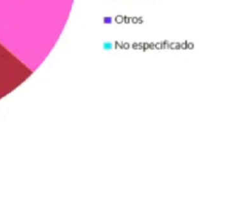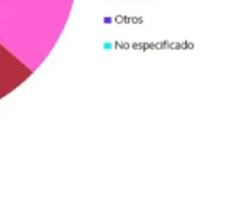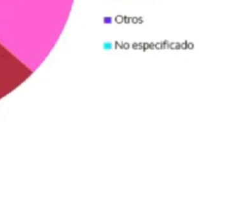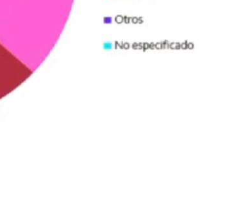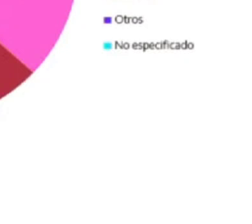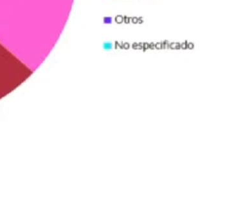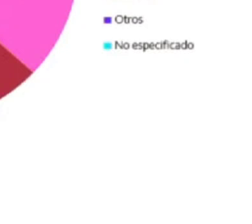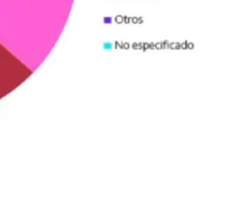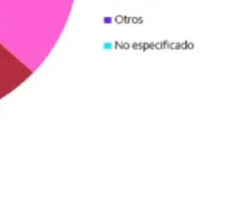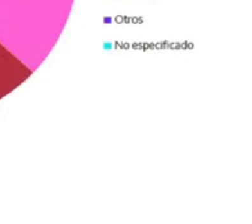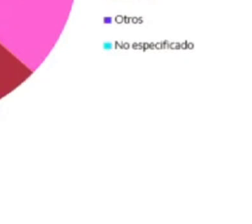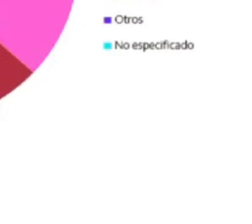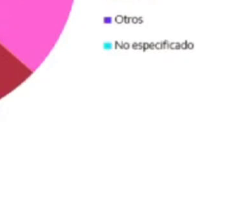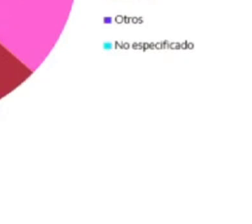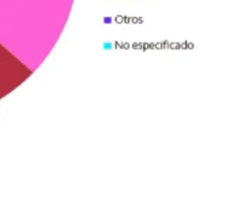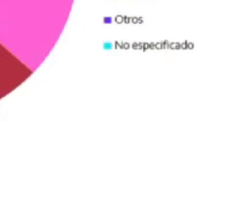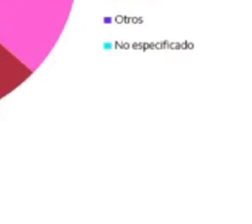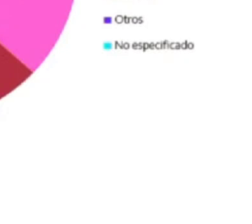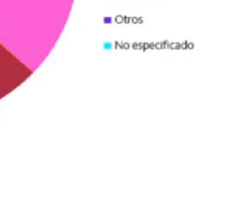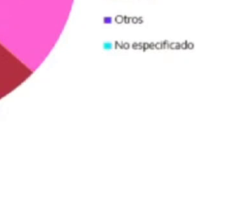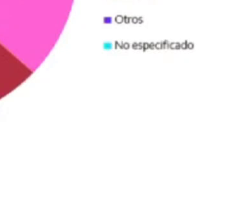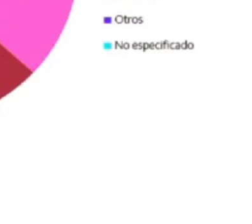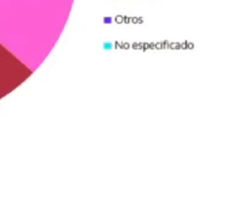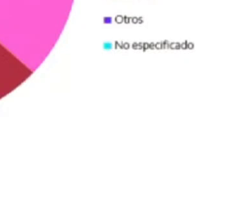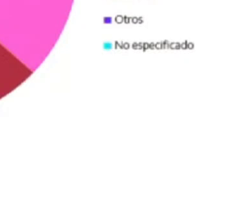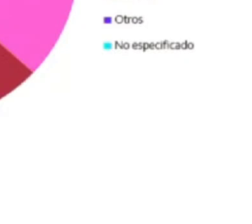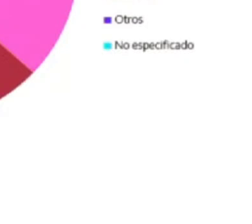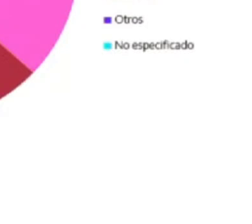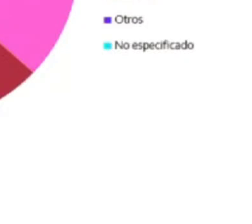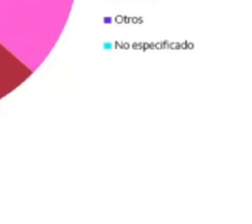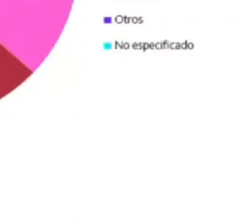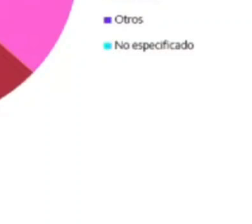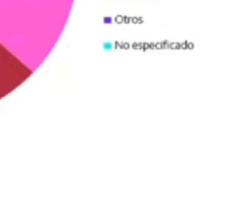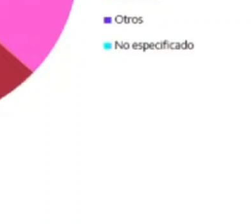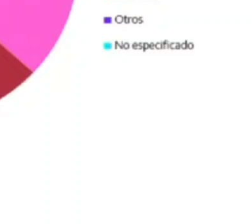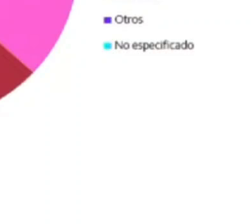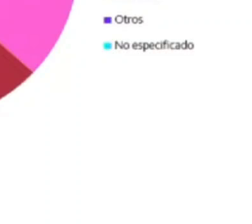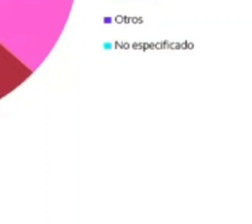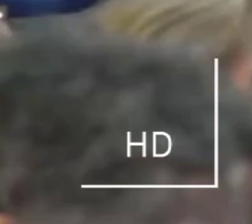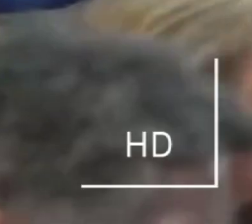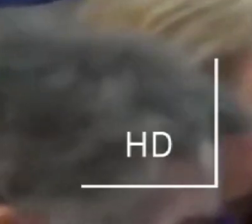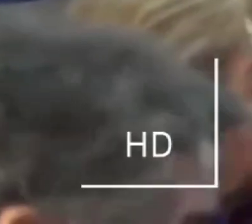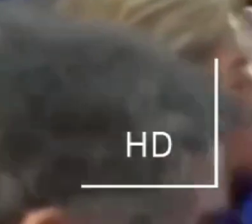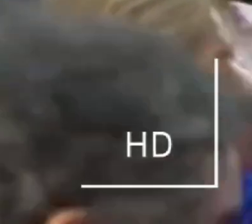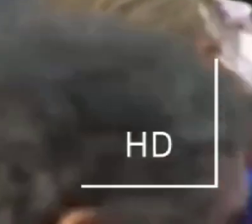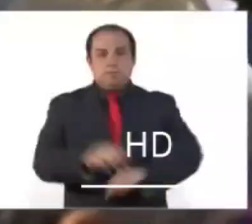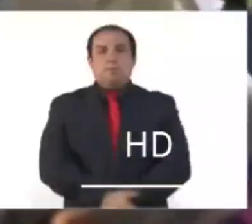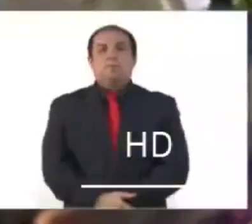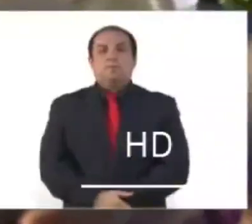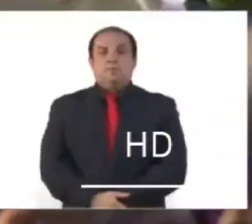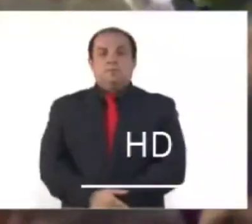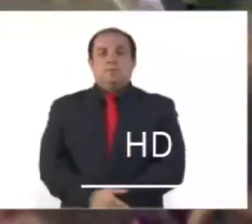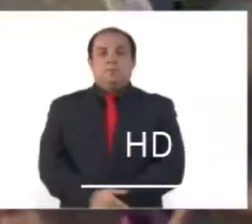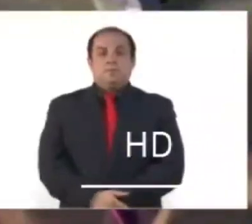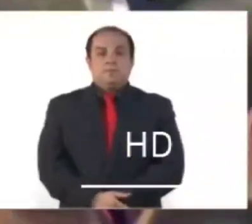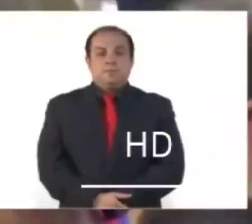mejores pagados de nuestro país. Por mi parte es todo, jefe de gobierno. Muchísimas gracias a todas y todos ustedes.